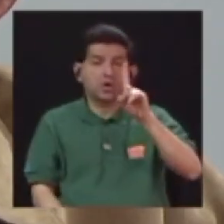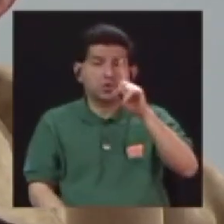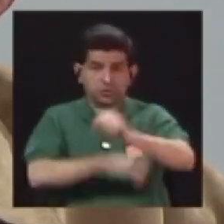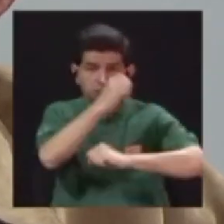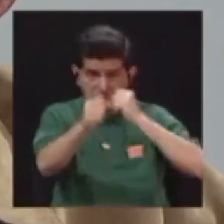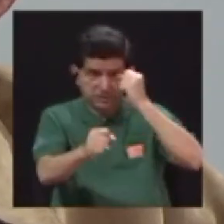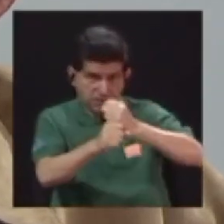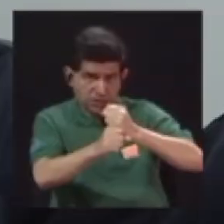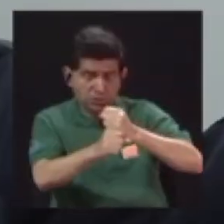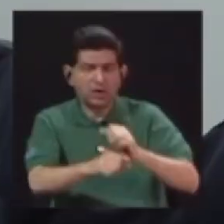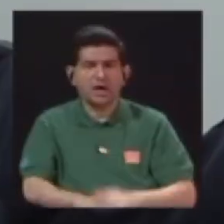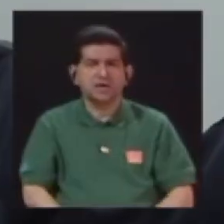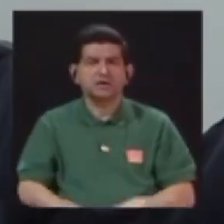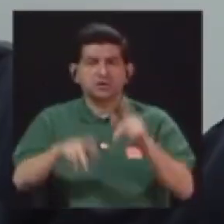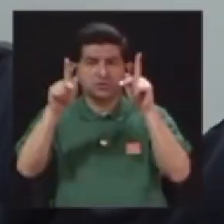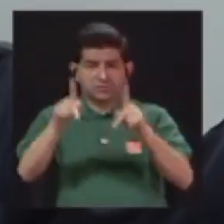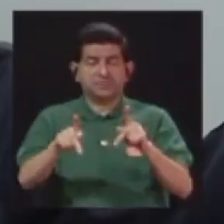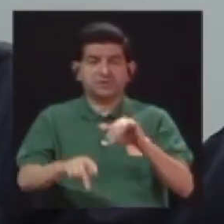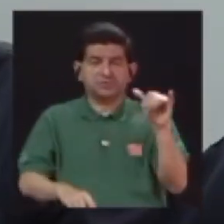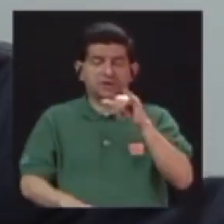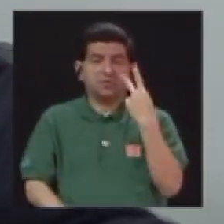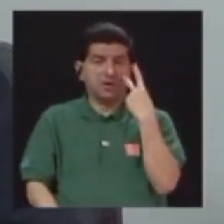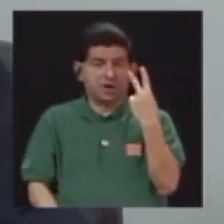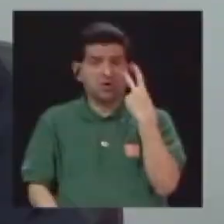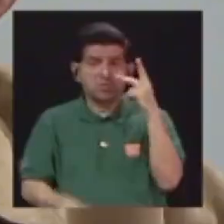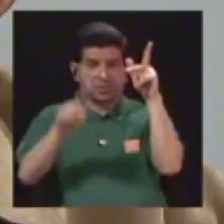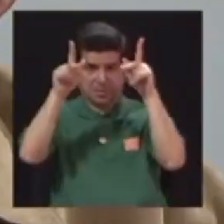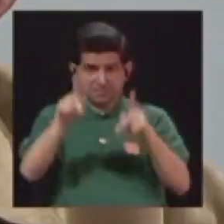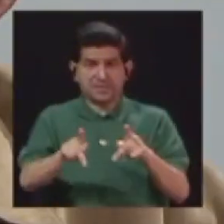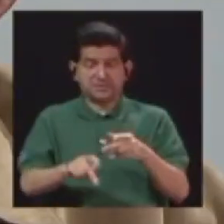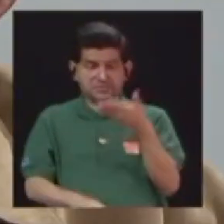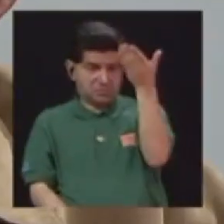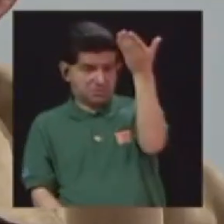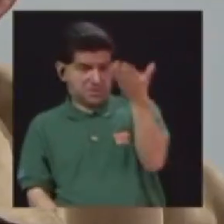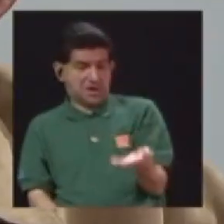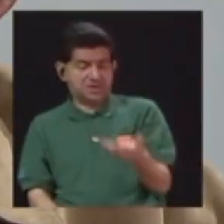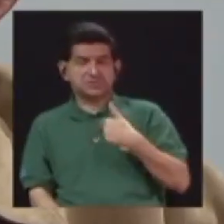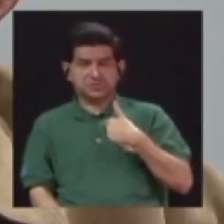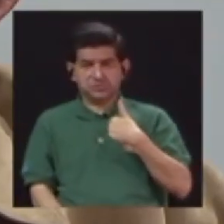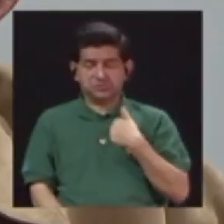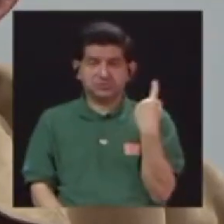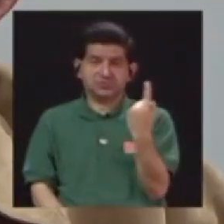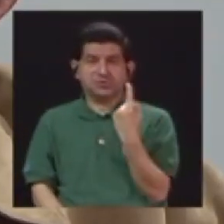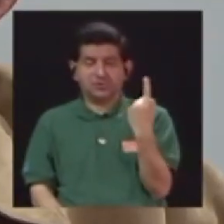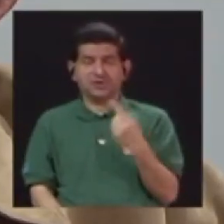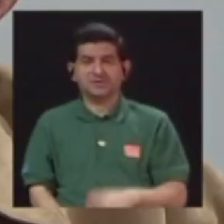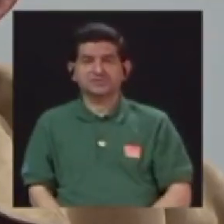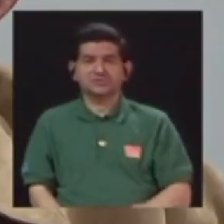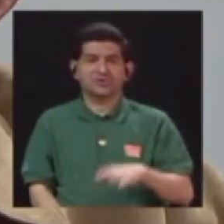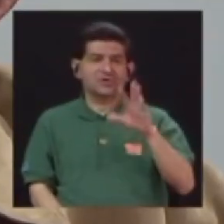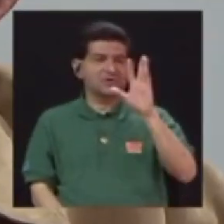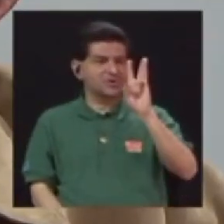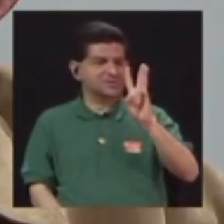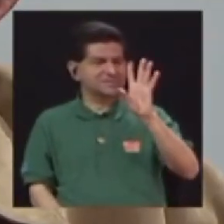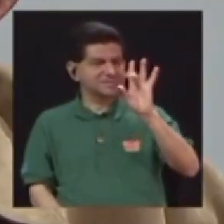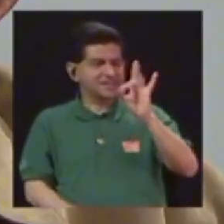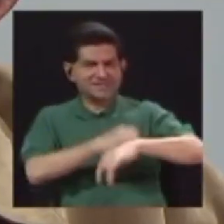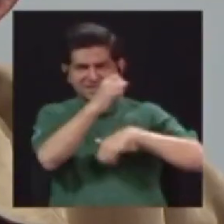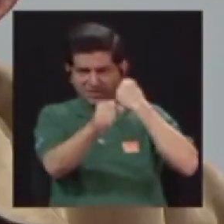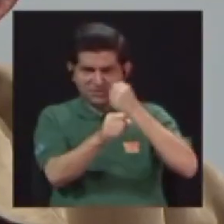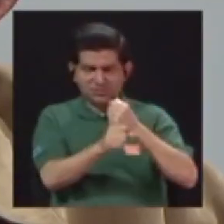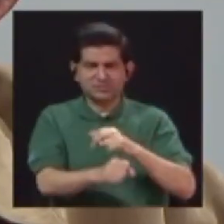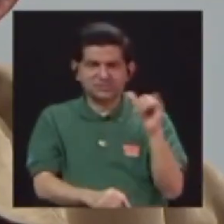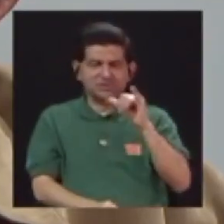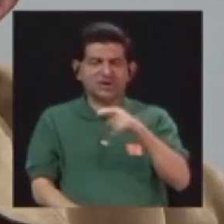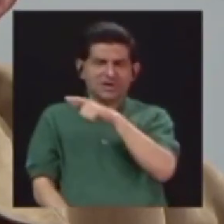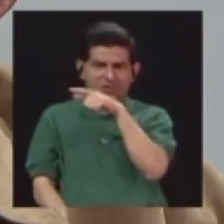años, está, como las amigas y amigos lo pueden ver, de suerte que yo, que solo voy por 68, cumplimos en el